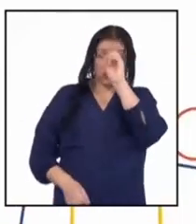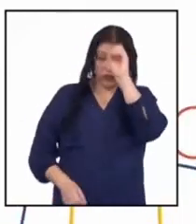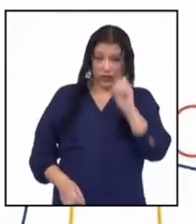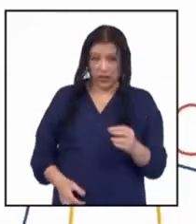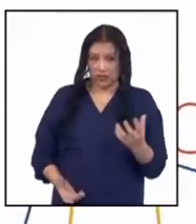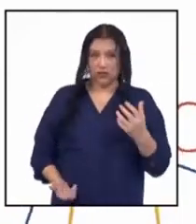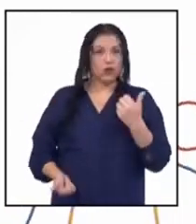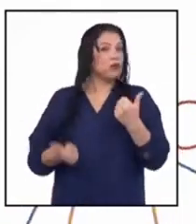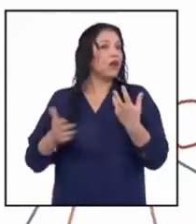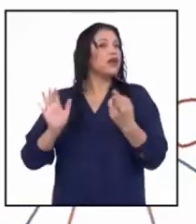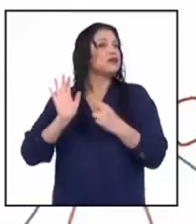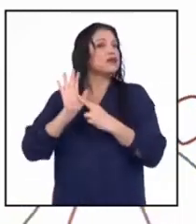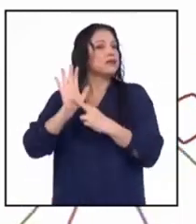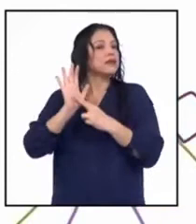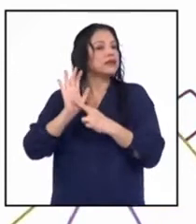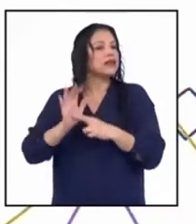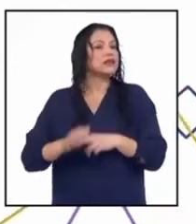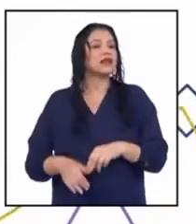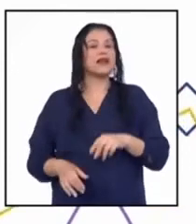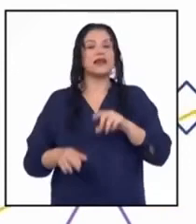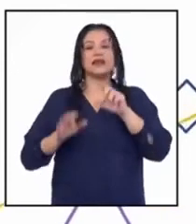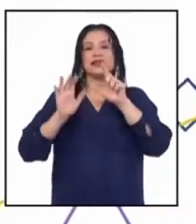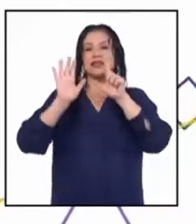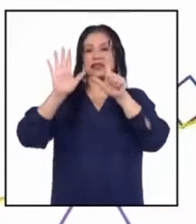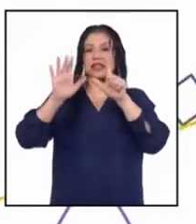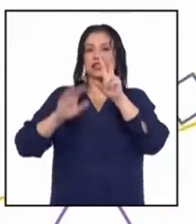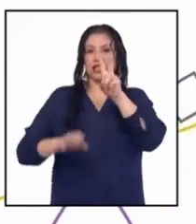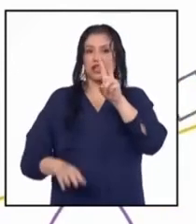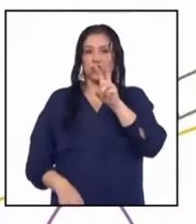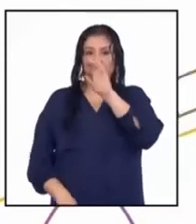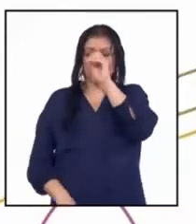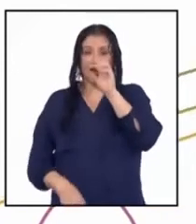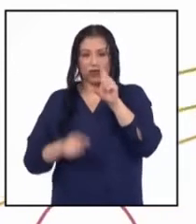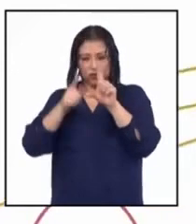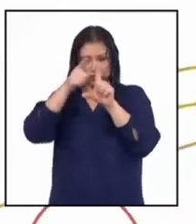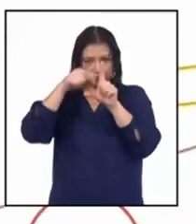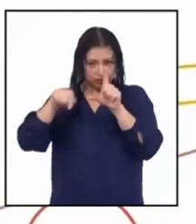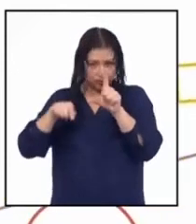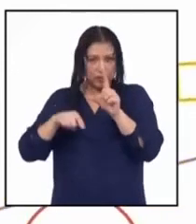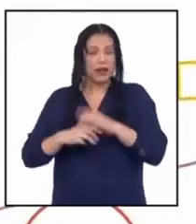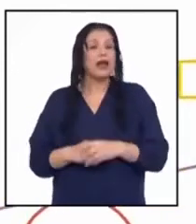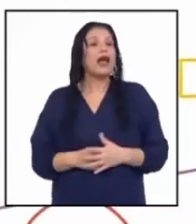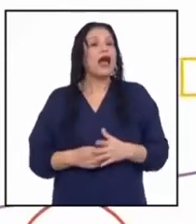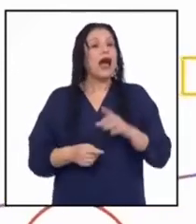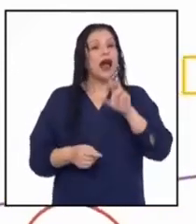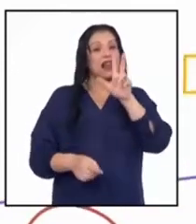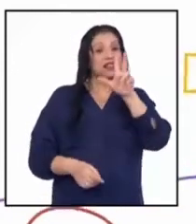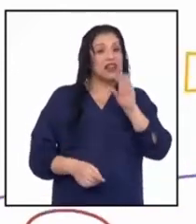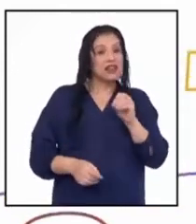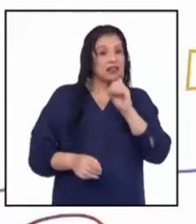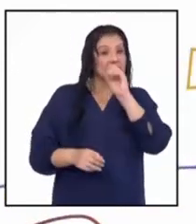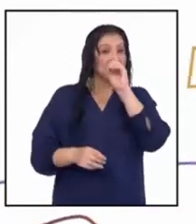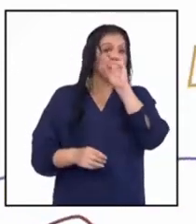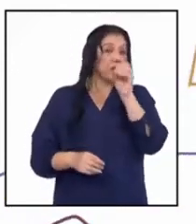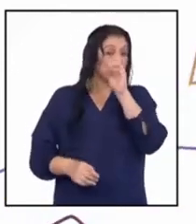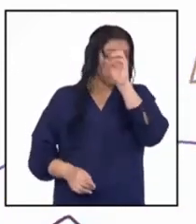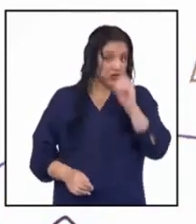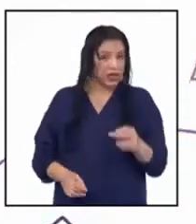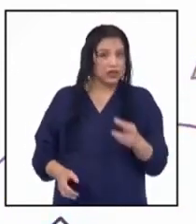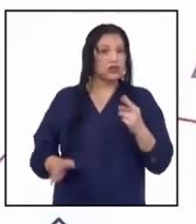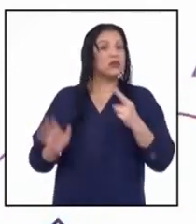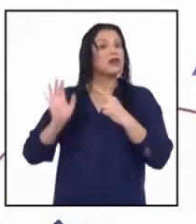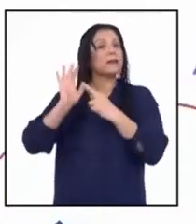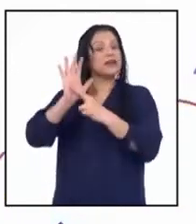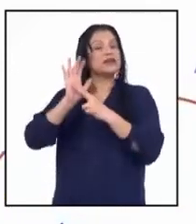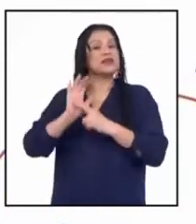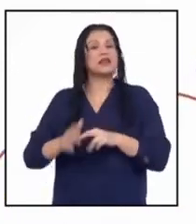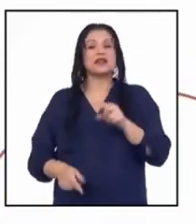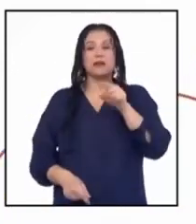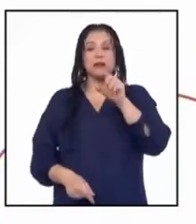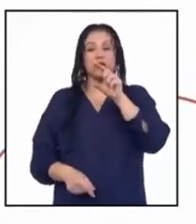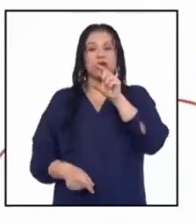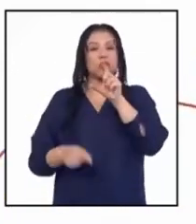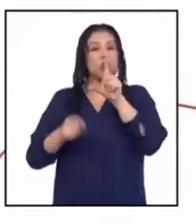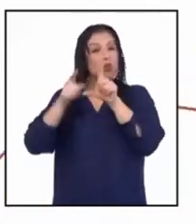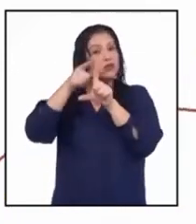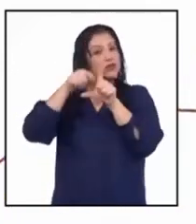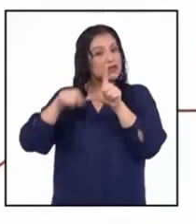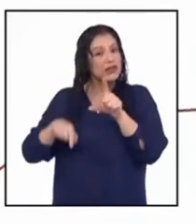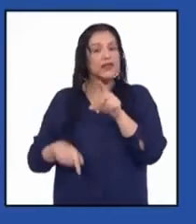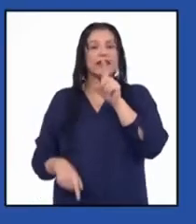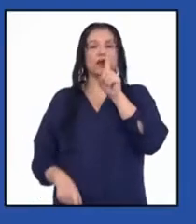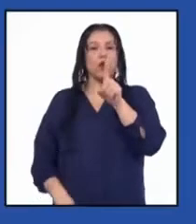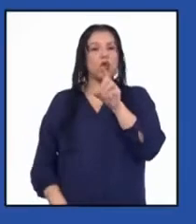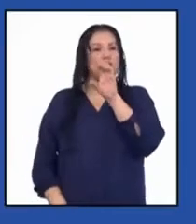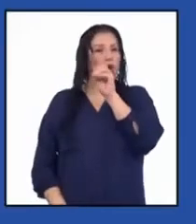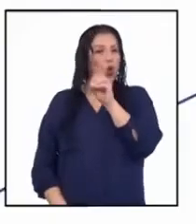un sector circular de 72 grados. Al 30% le corresponde un sector circular de